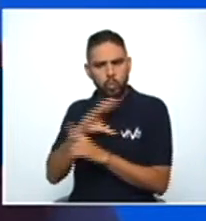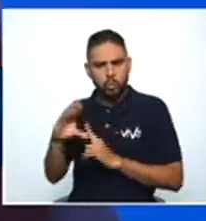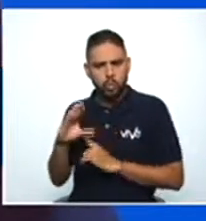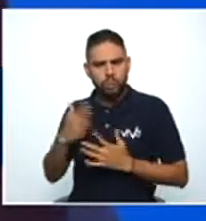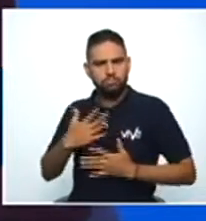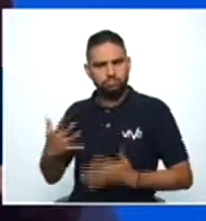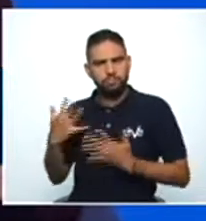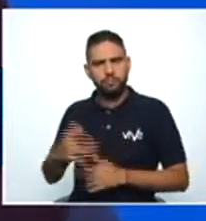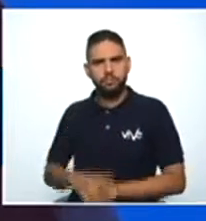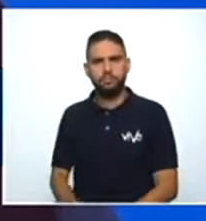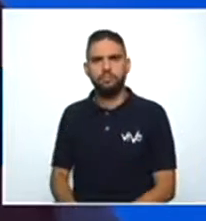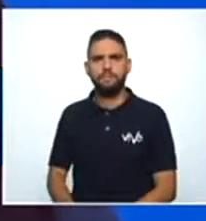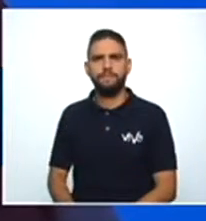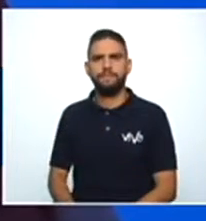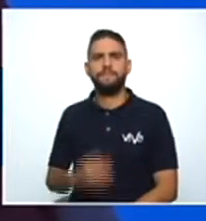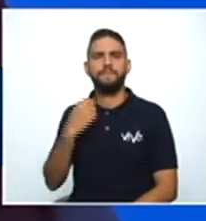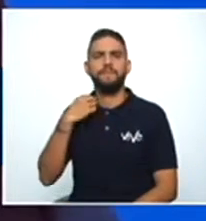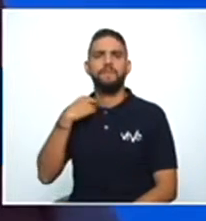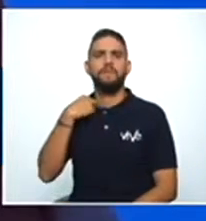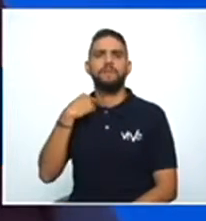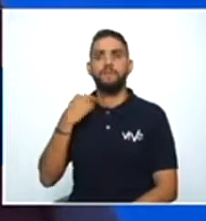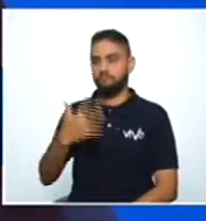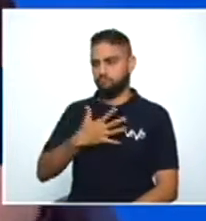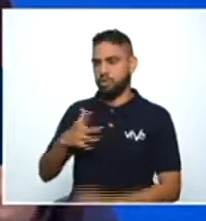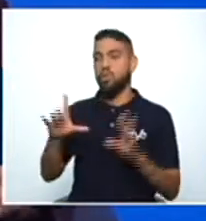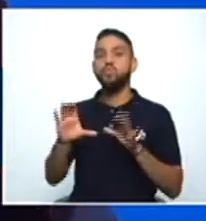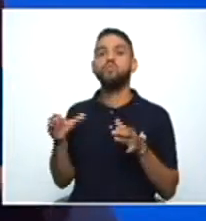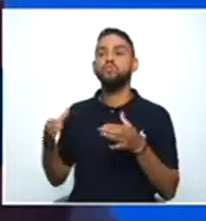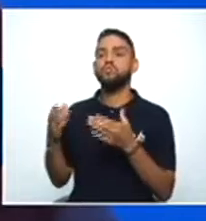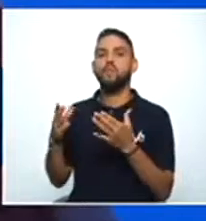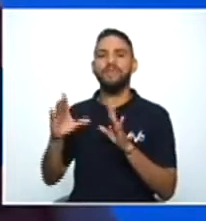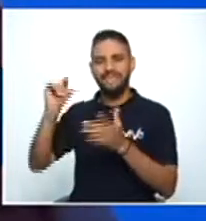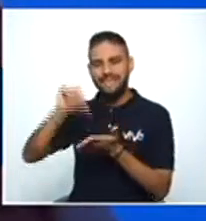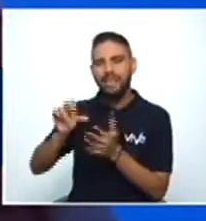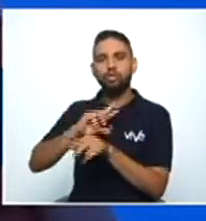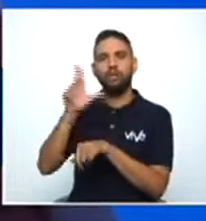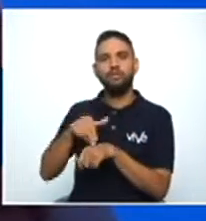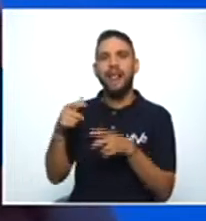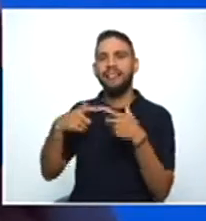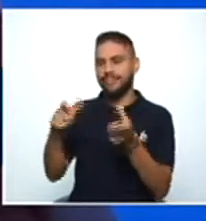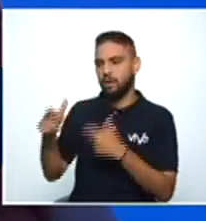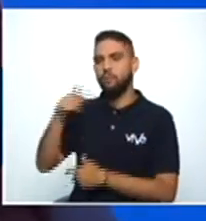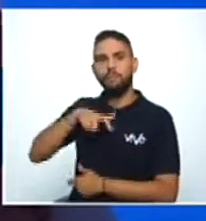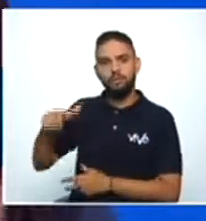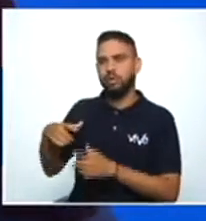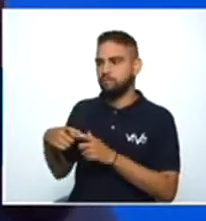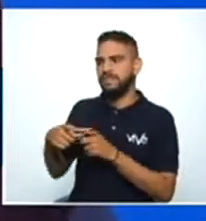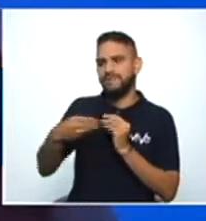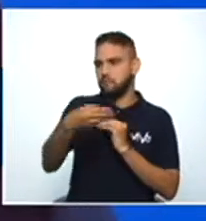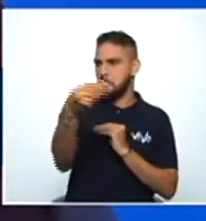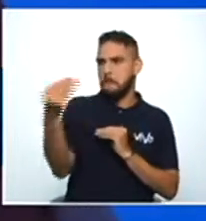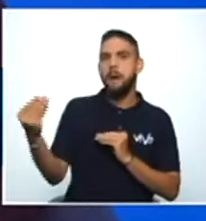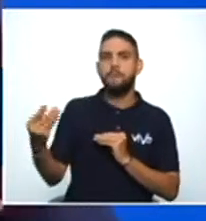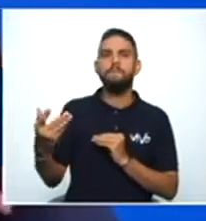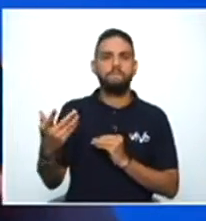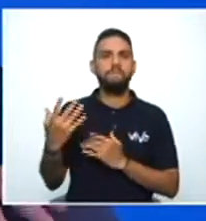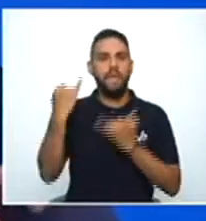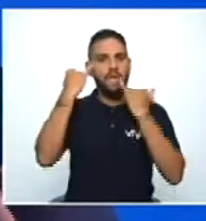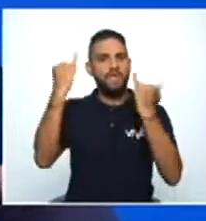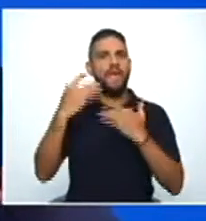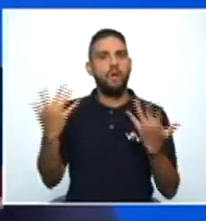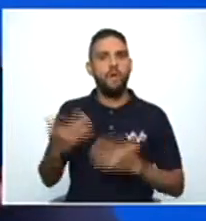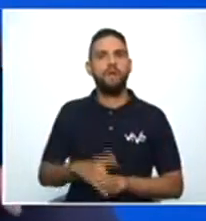hecho nosotros como como centro nacional del disco procuramos que estos artistas tengan cierta presencia y desde ese apoyo lógicamente